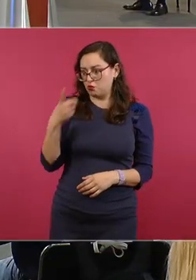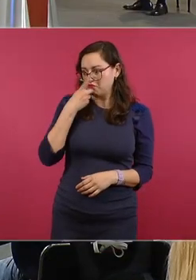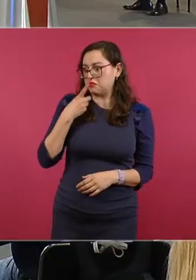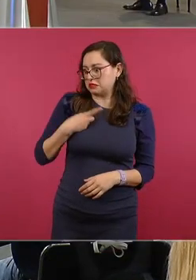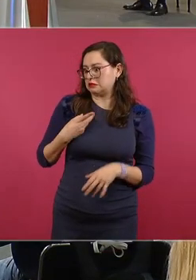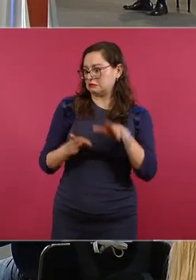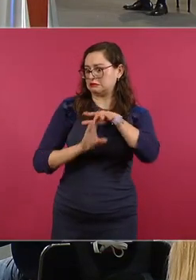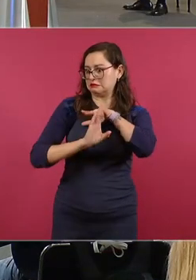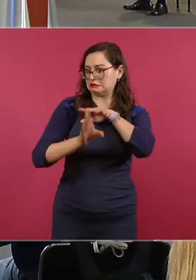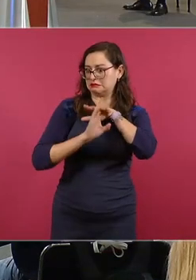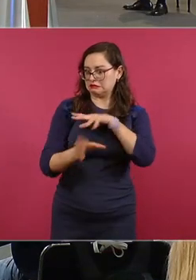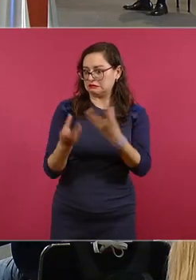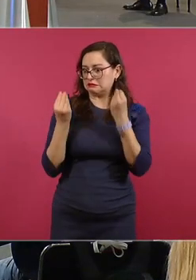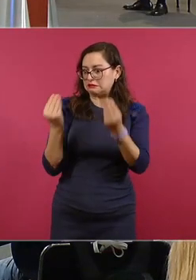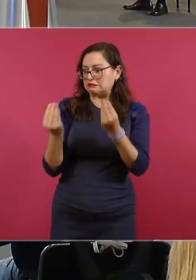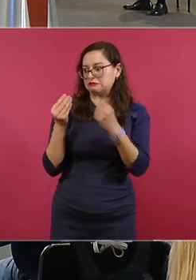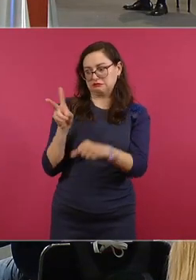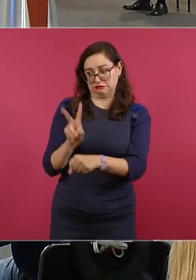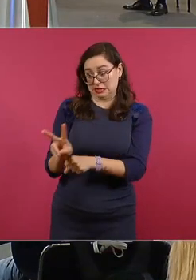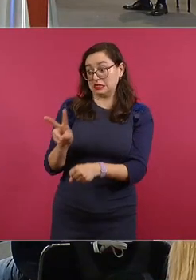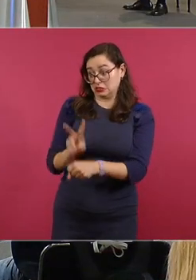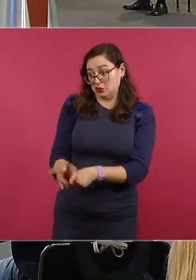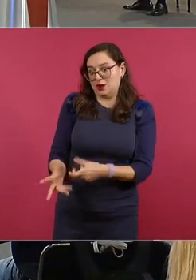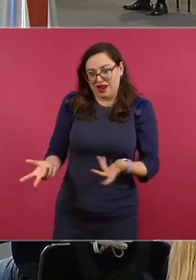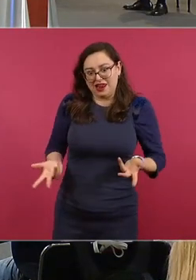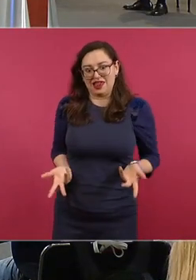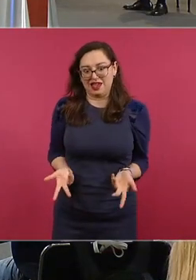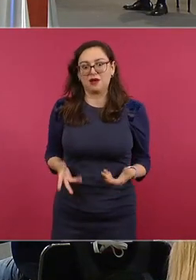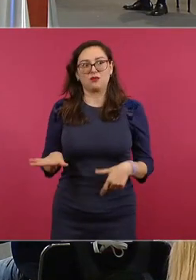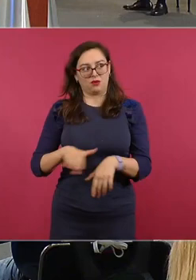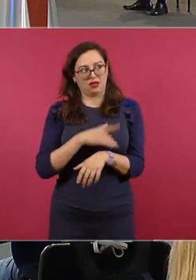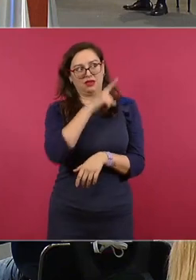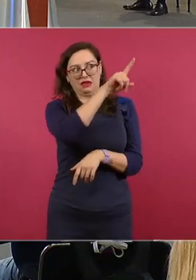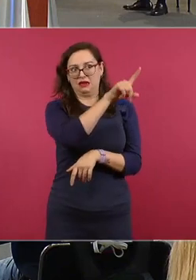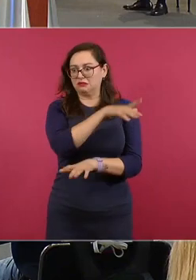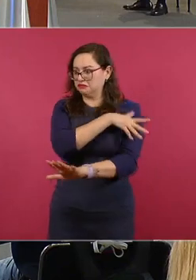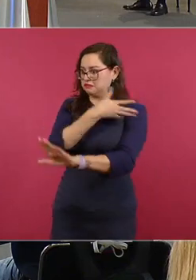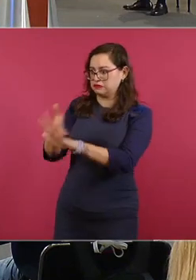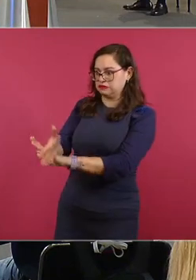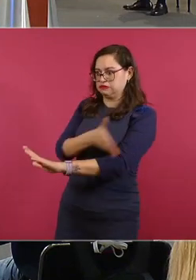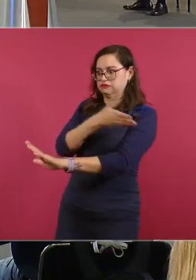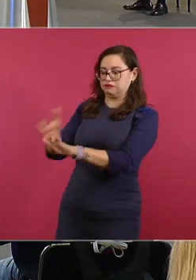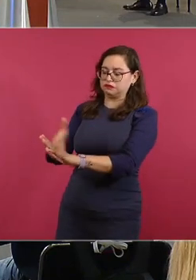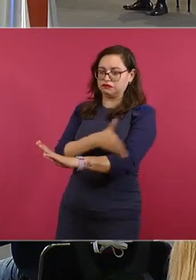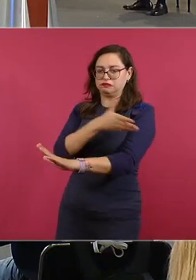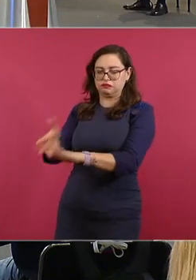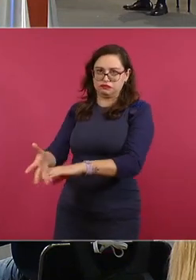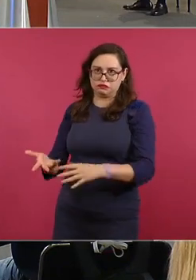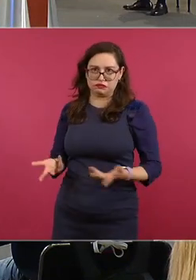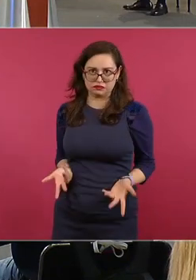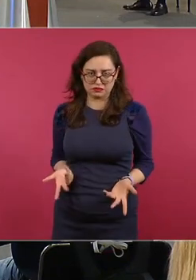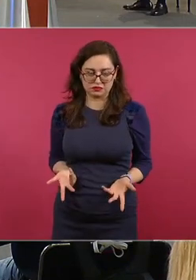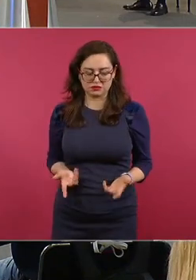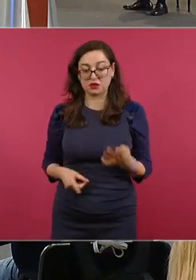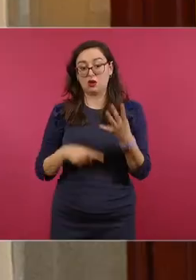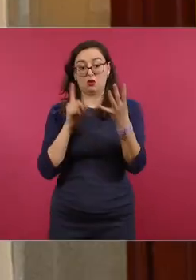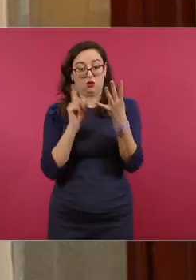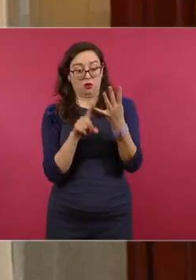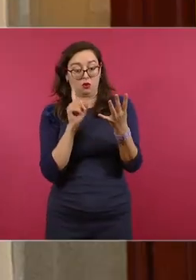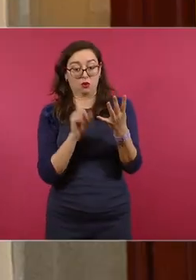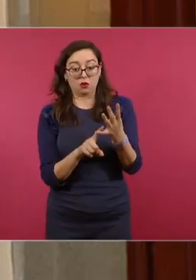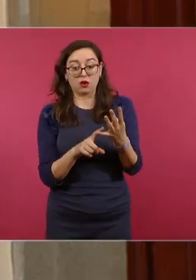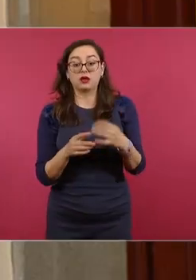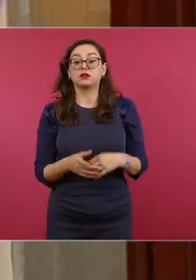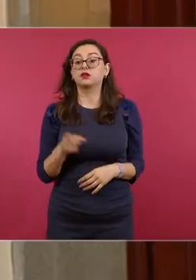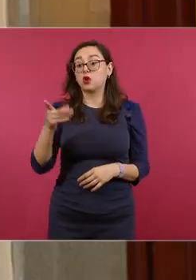que más se ve obligado a emigrar es el de nuestros hermanos venezolanos. Cuatro, levantar